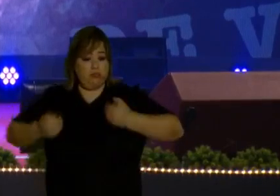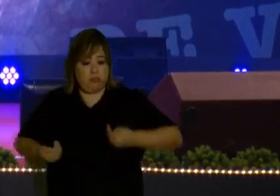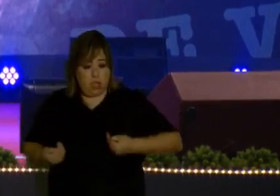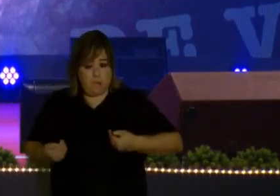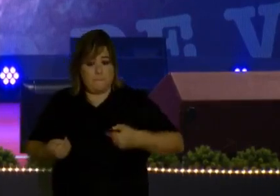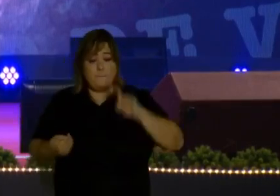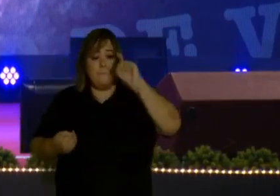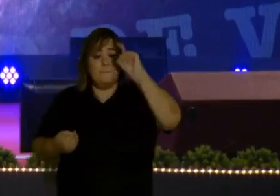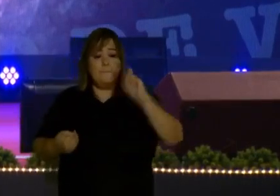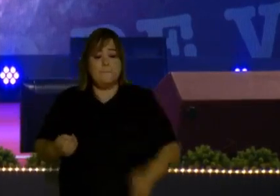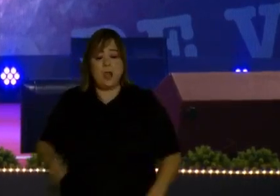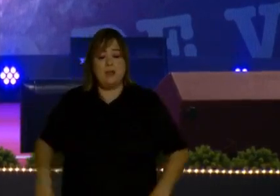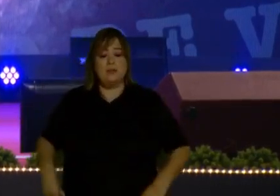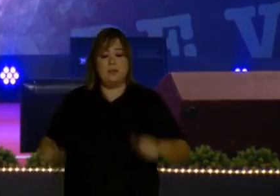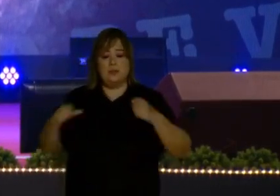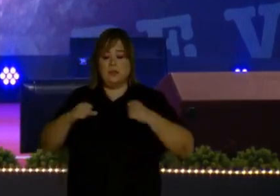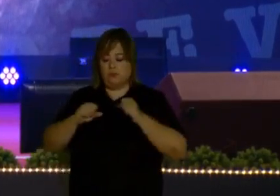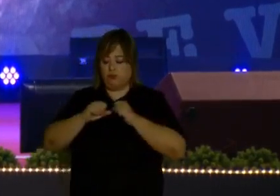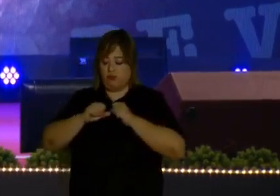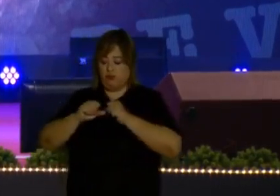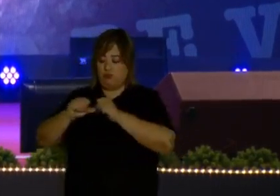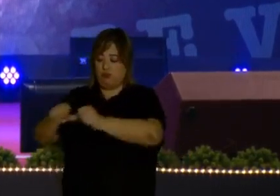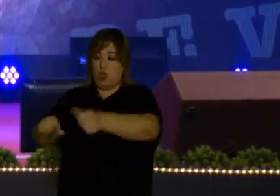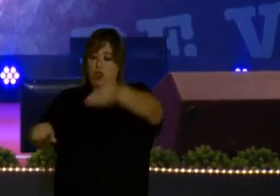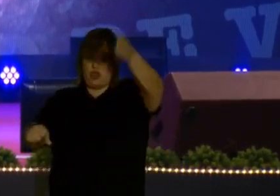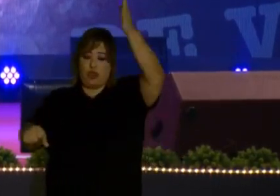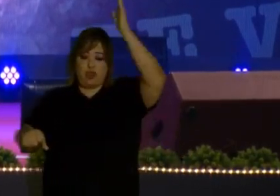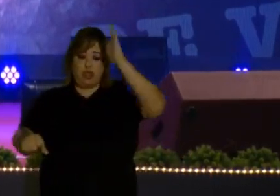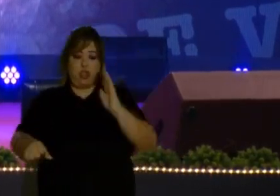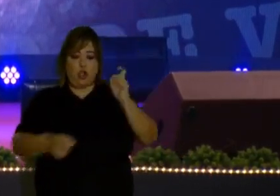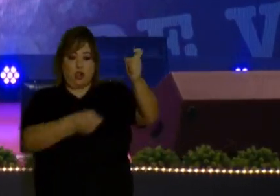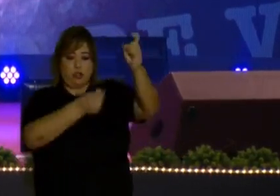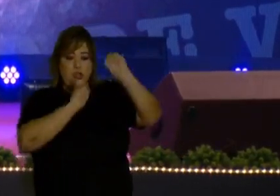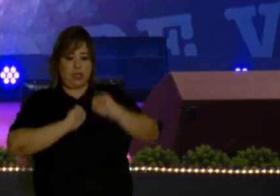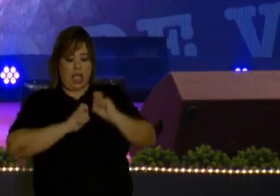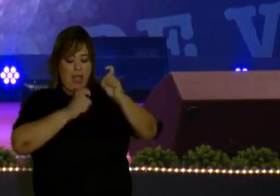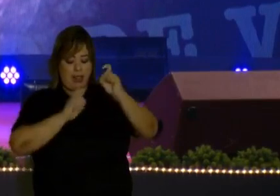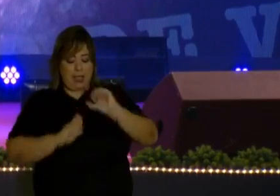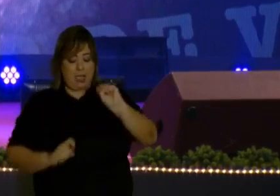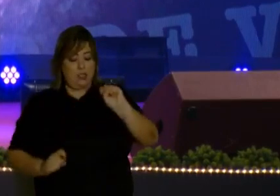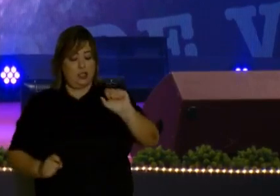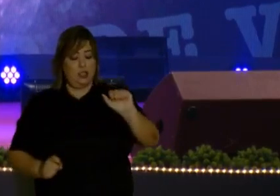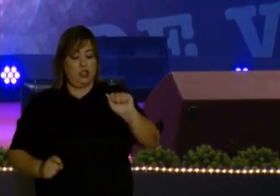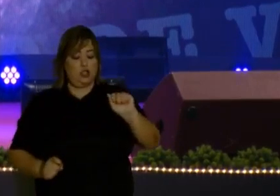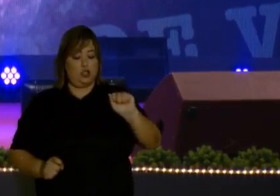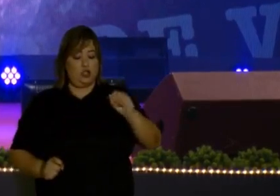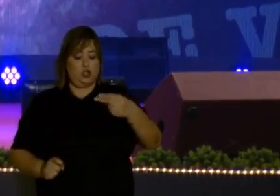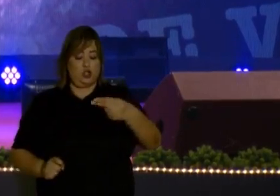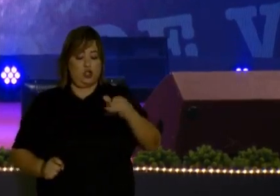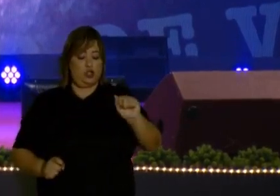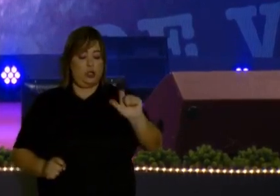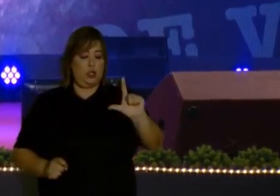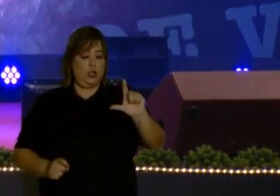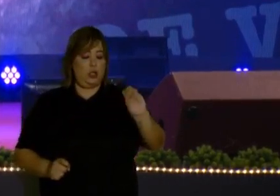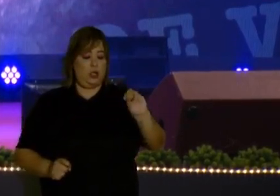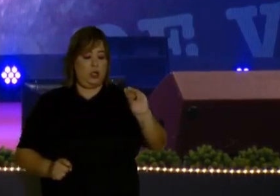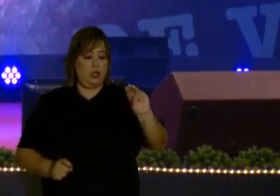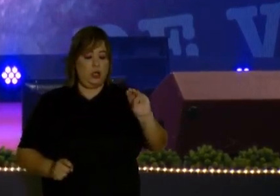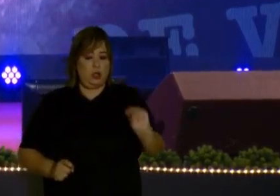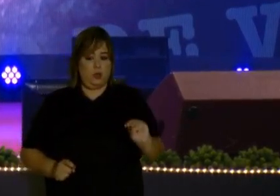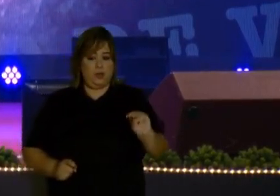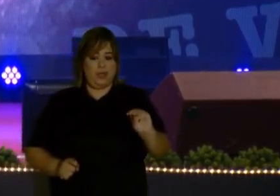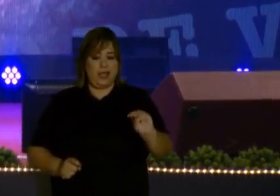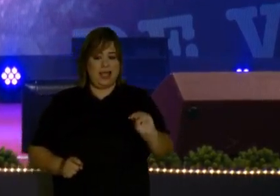chalón, descanso. Trabajamos para Dios, trabajamos para el Rey, pero sabemos que el Rey está con nosotros y su presencia